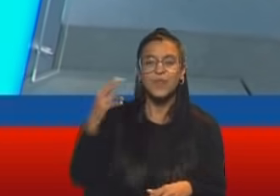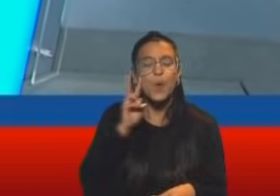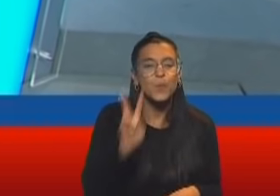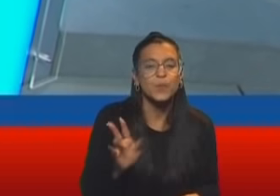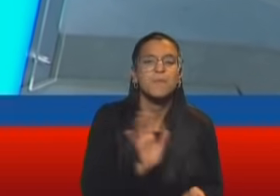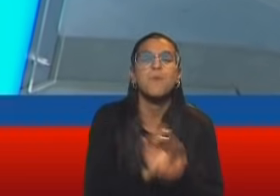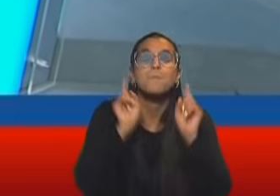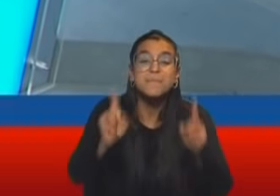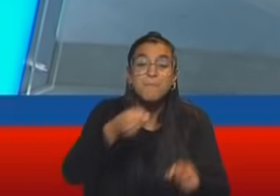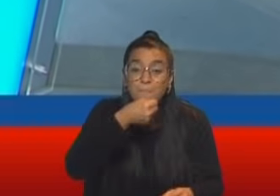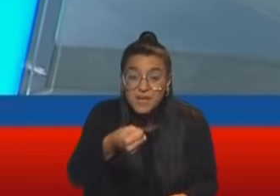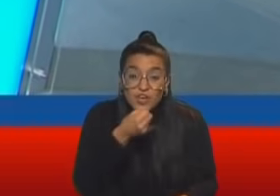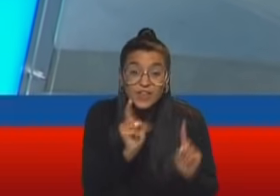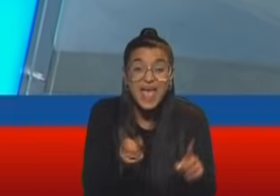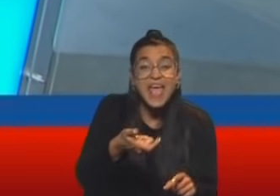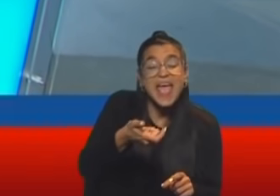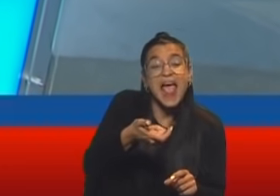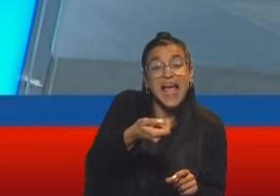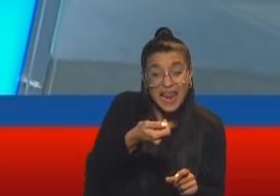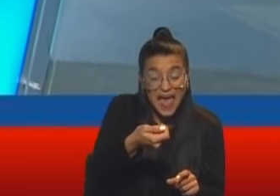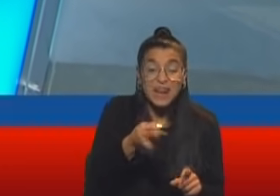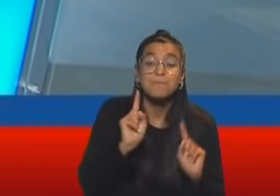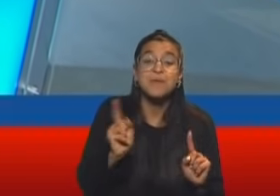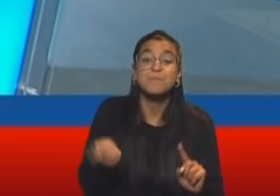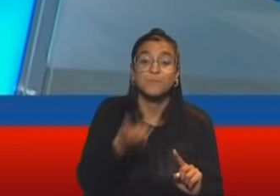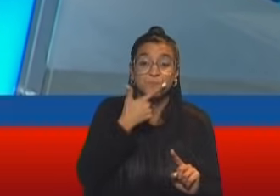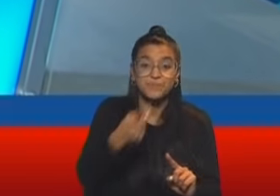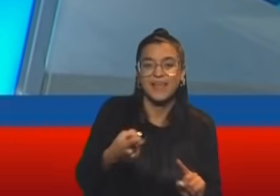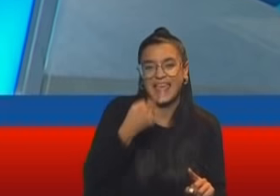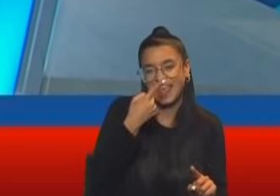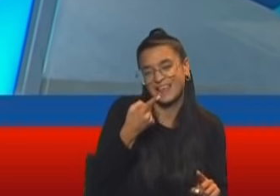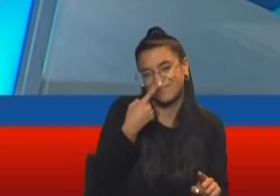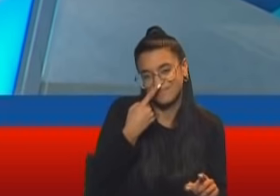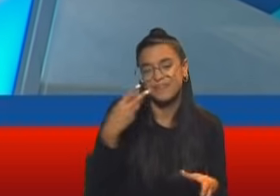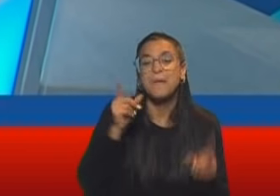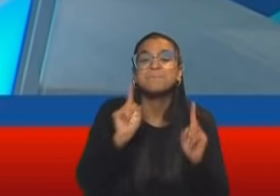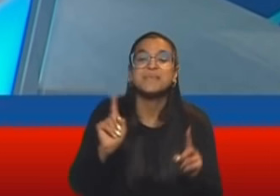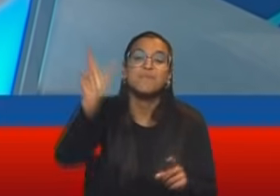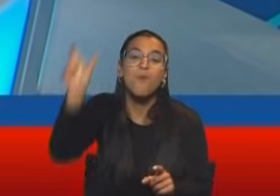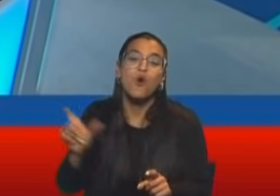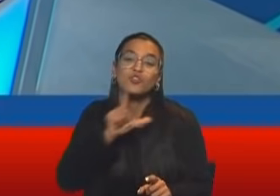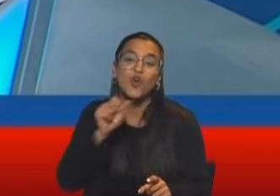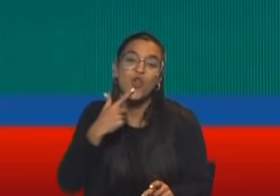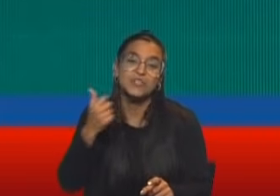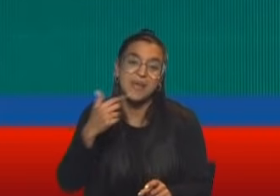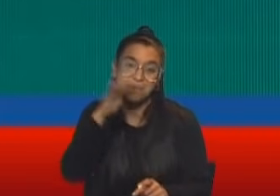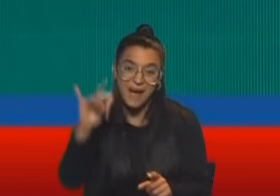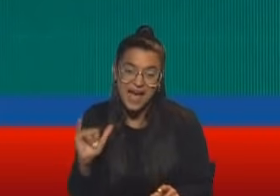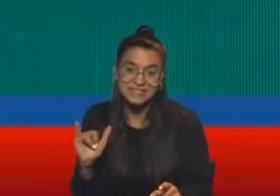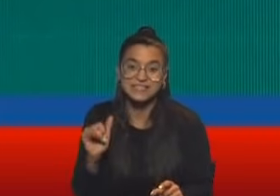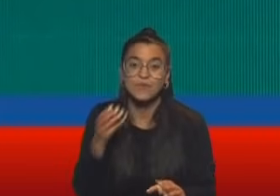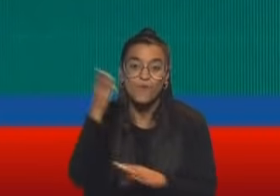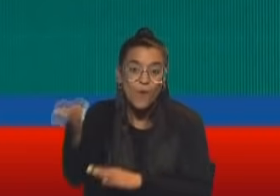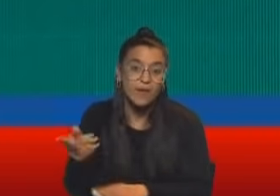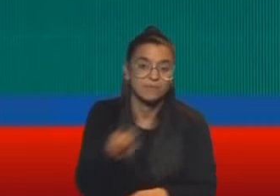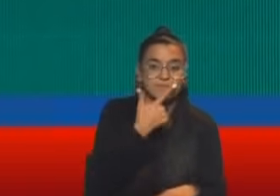que le hacía el mismo periodista en el canal donde Mauricio Macri tiene intereses a Tolosa Paz, por ejemplo, a Mauricio Macri. Bueno, Mauricio